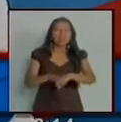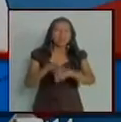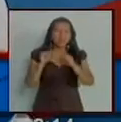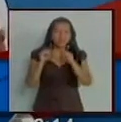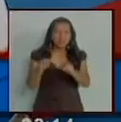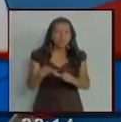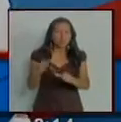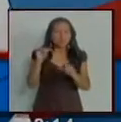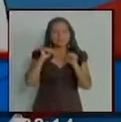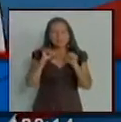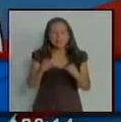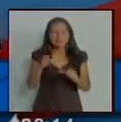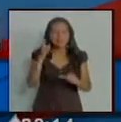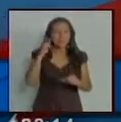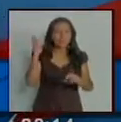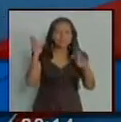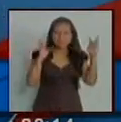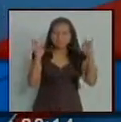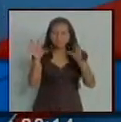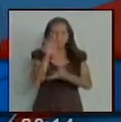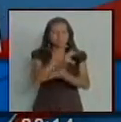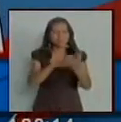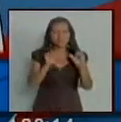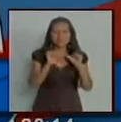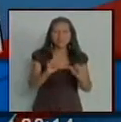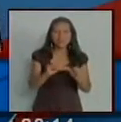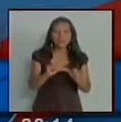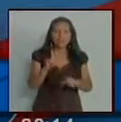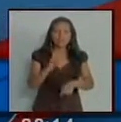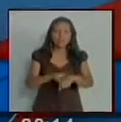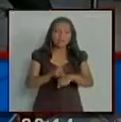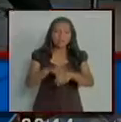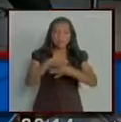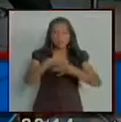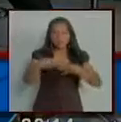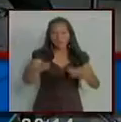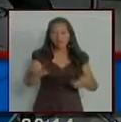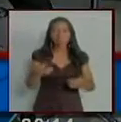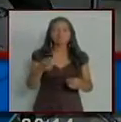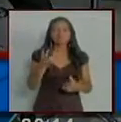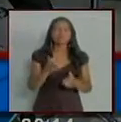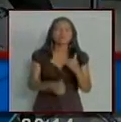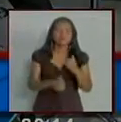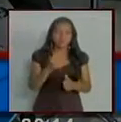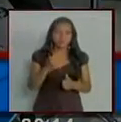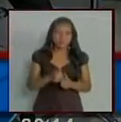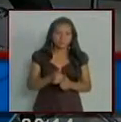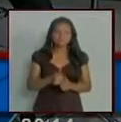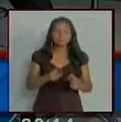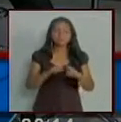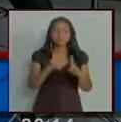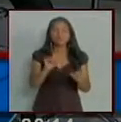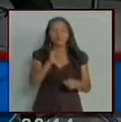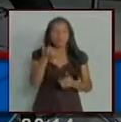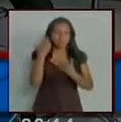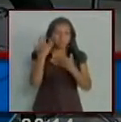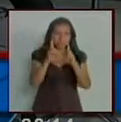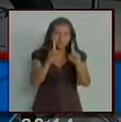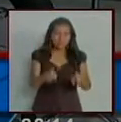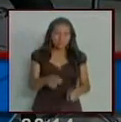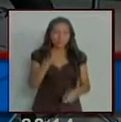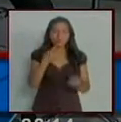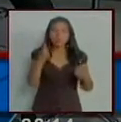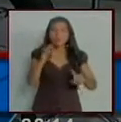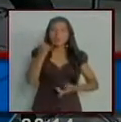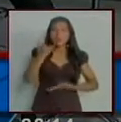cantidad de tiempo expuesto al sonido ya nos va a traer problemas. Doctora, ¿cómo los padres pueden determinar si el recién nacido